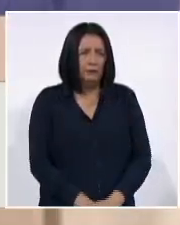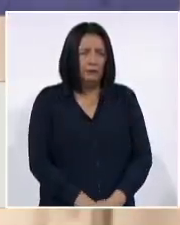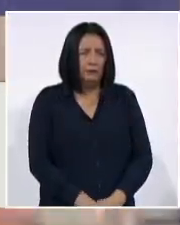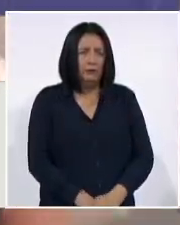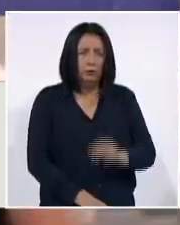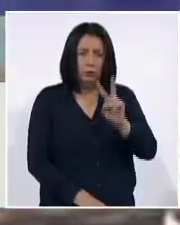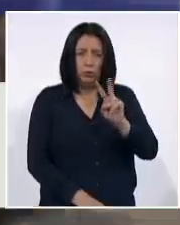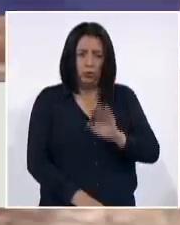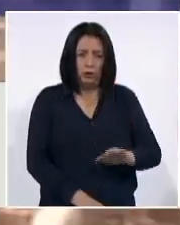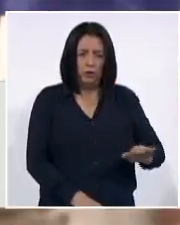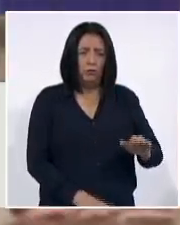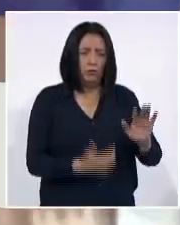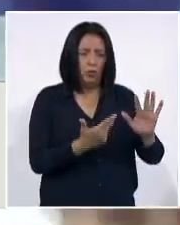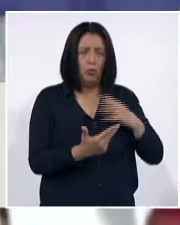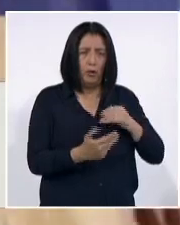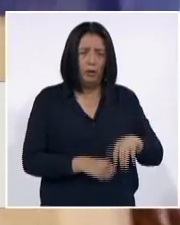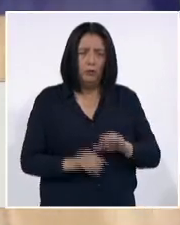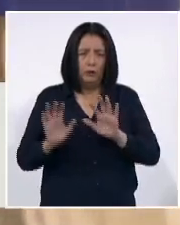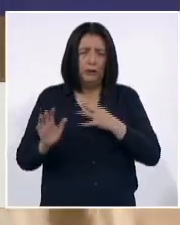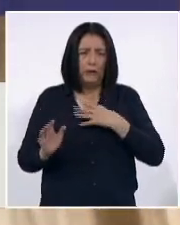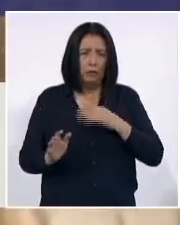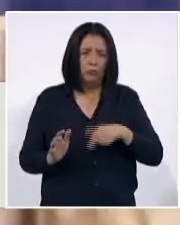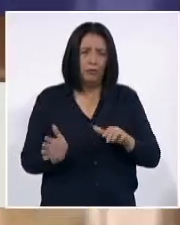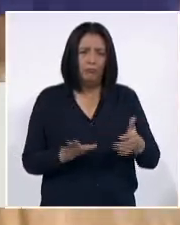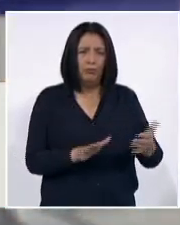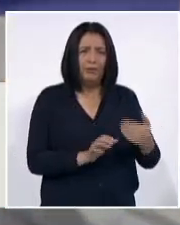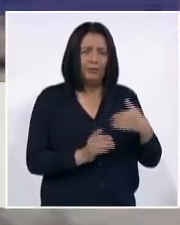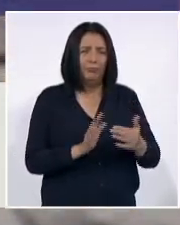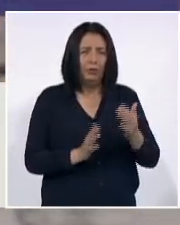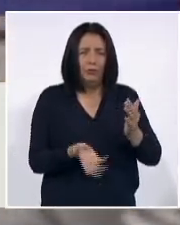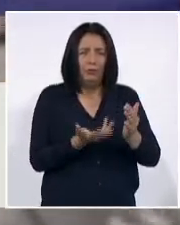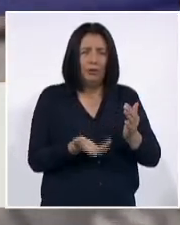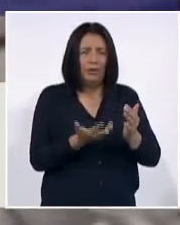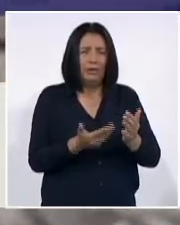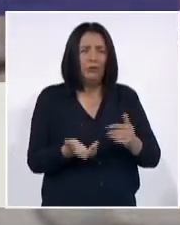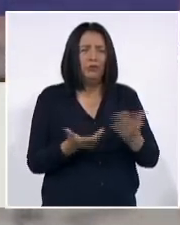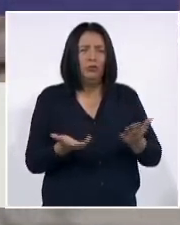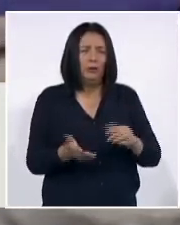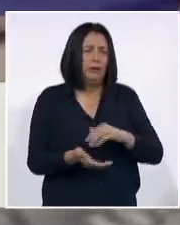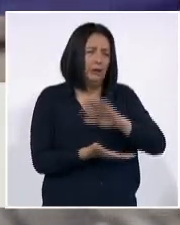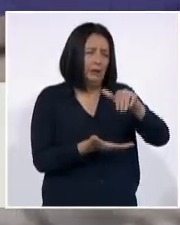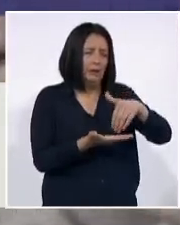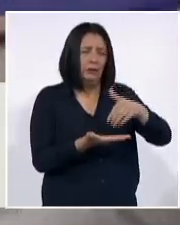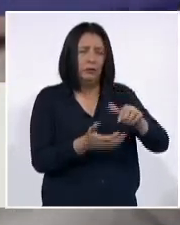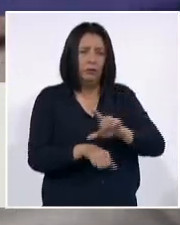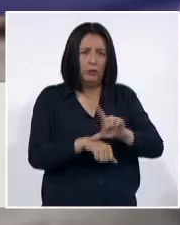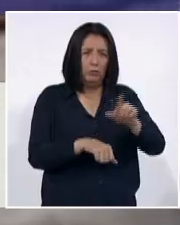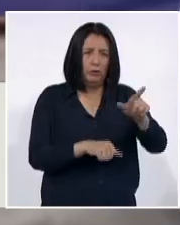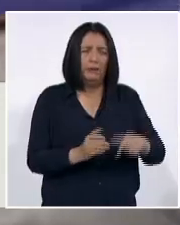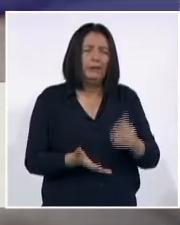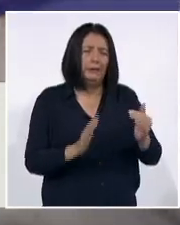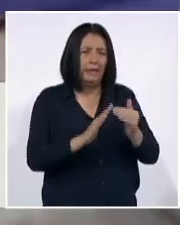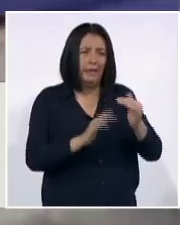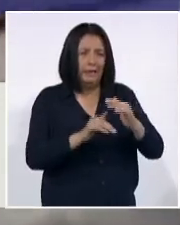Dos niños de 8 y 10 años son las víctimas mortales de un incendio ocurrido en el centro de Lurín. Esta vivienda de material